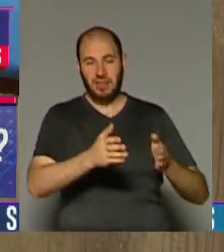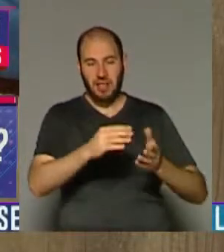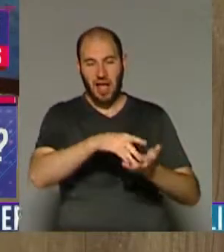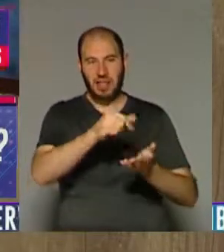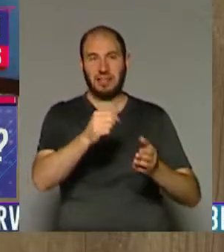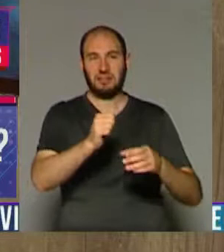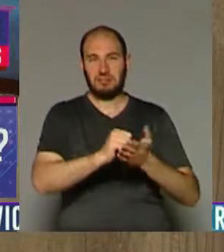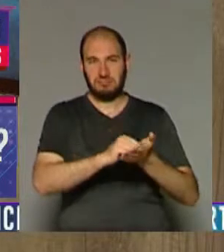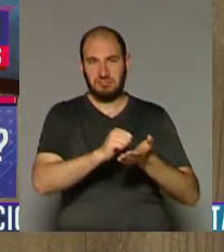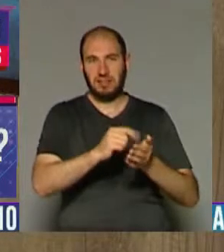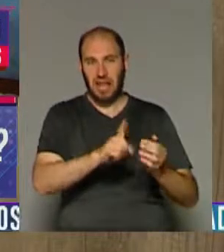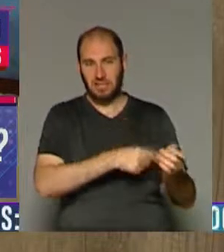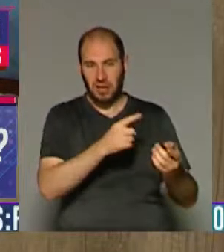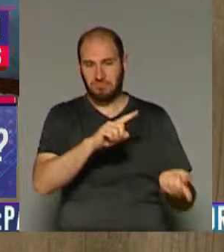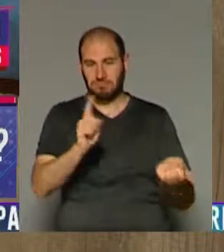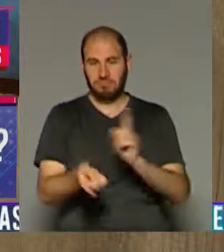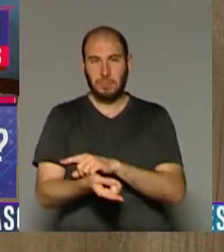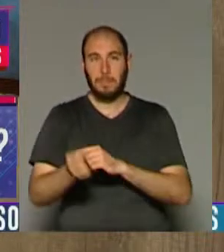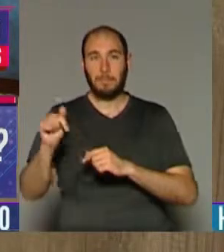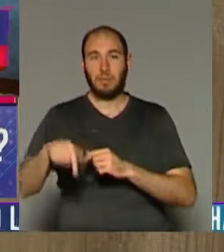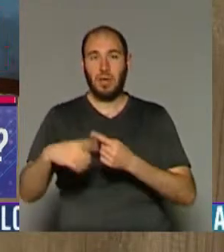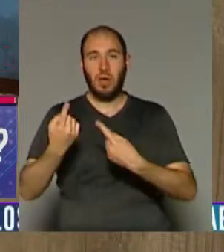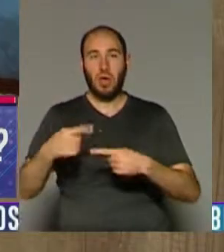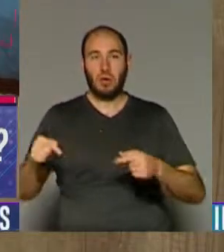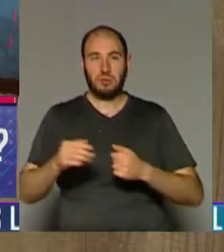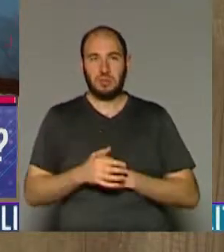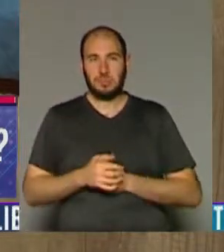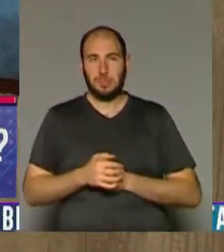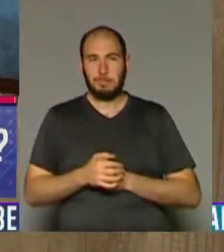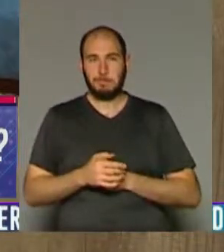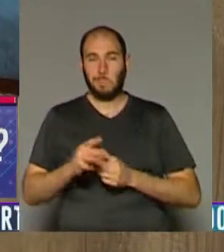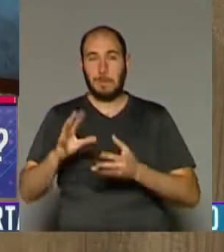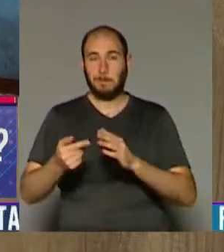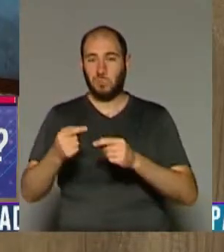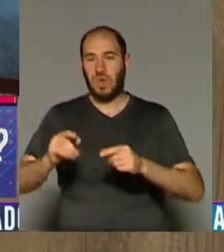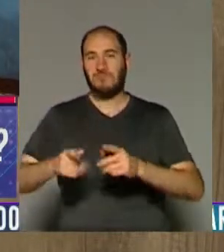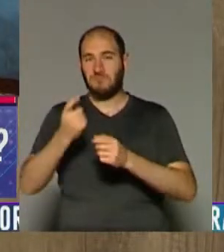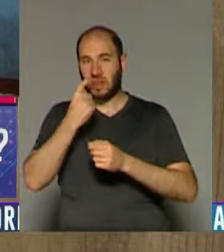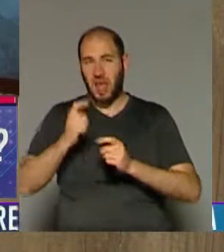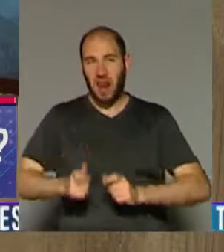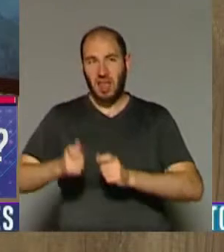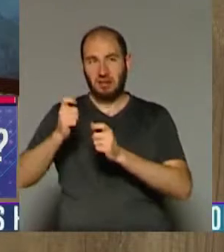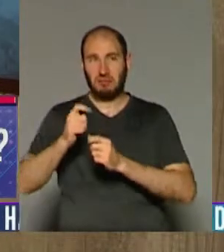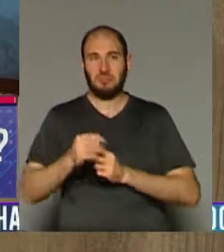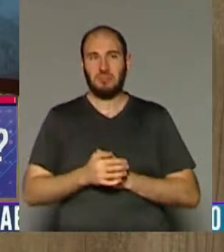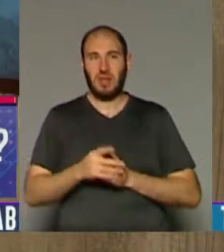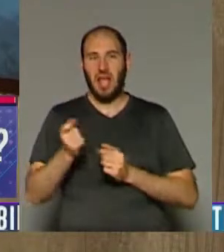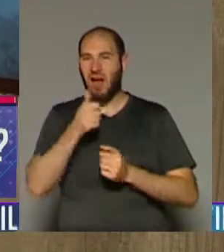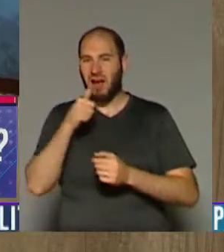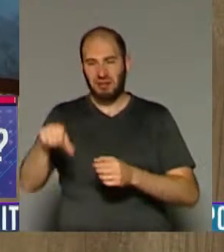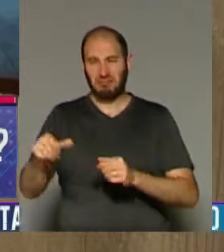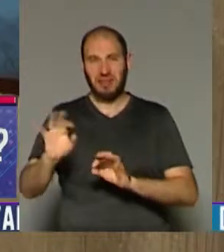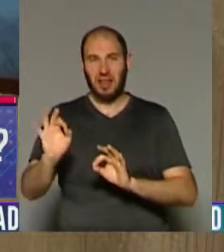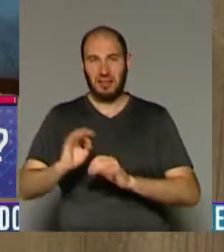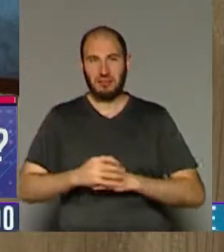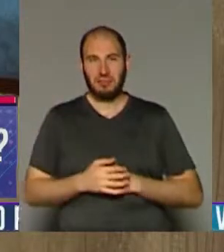arena, cemento, que es la construcción tradicional, todo aquello que es un sistema de hierro galvanizado que no necesita ningún tipo de agua, no necesita